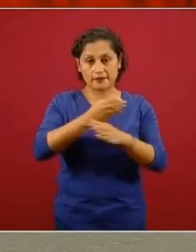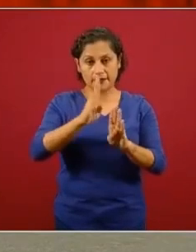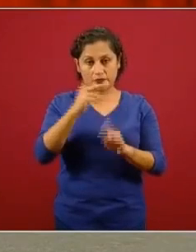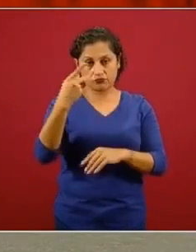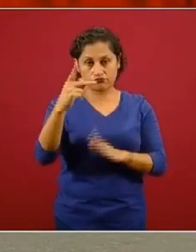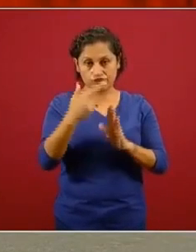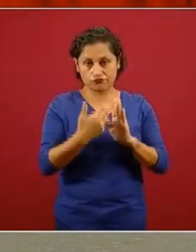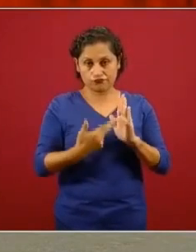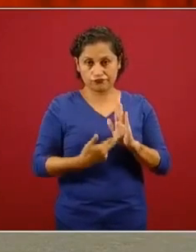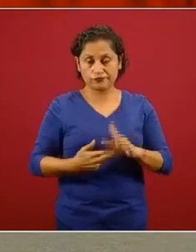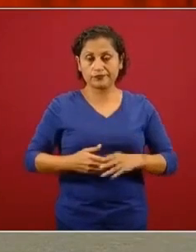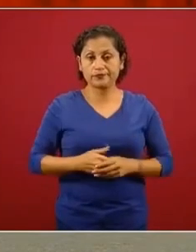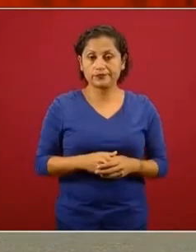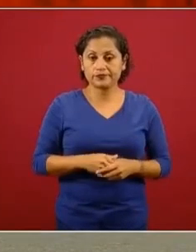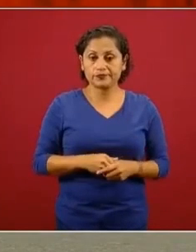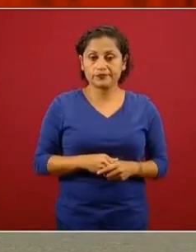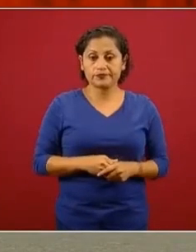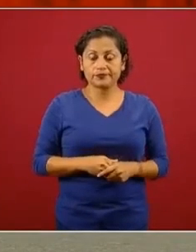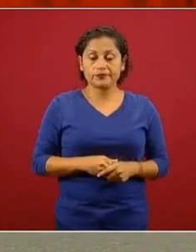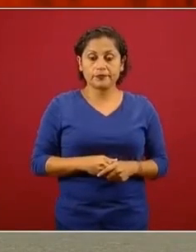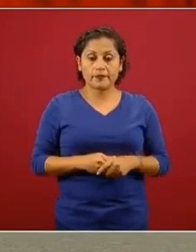favor.